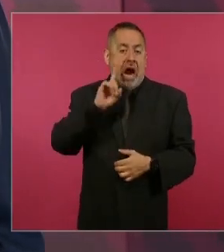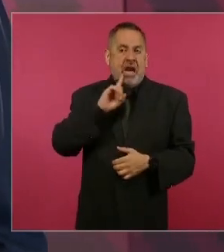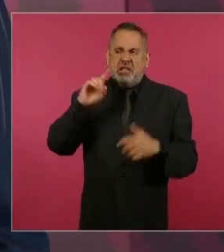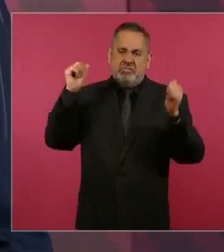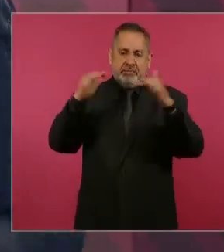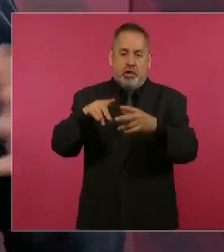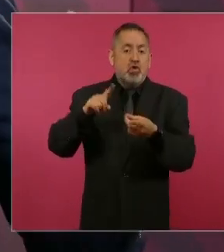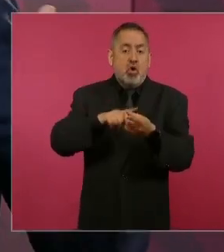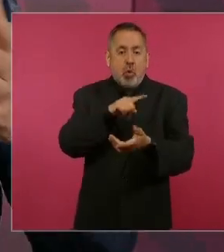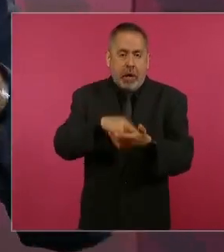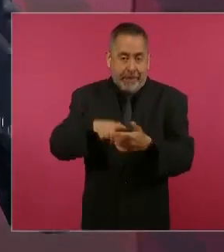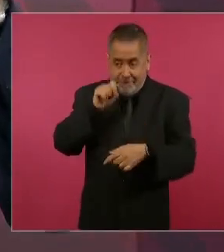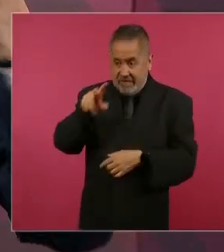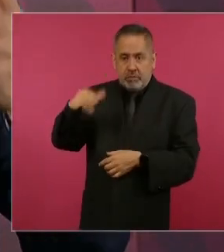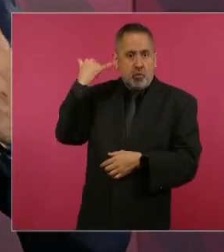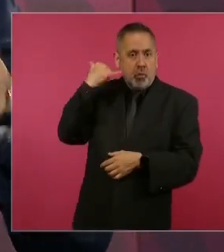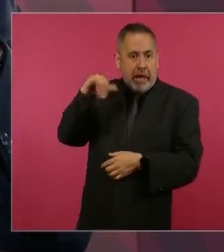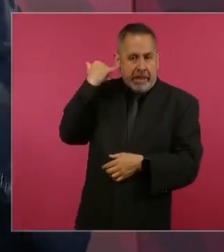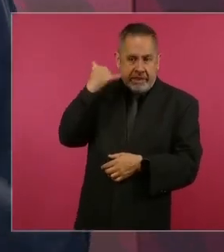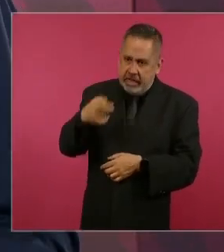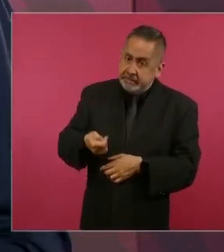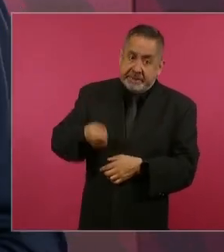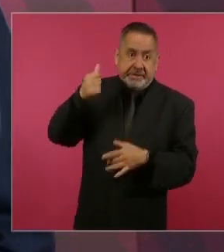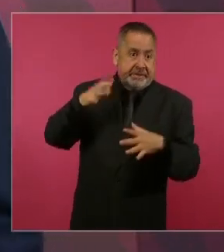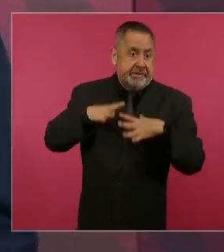y